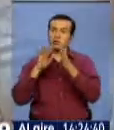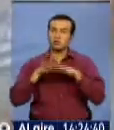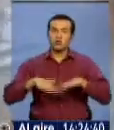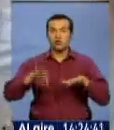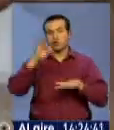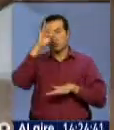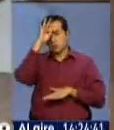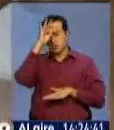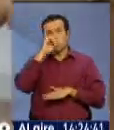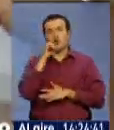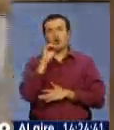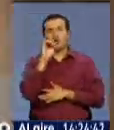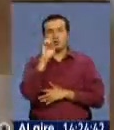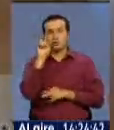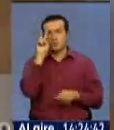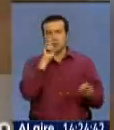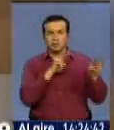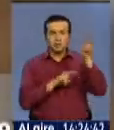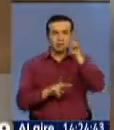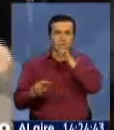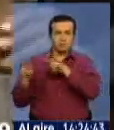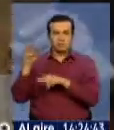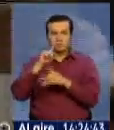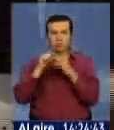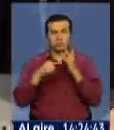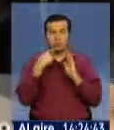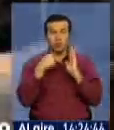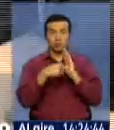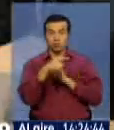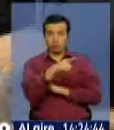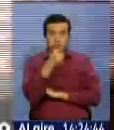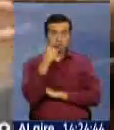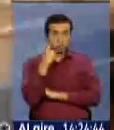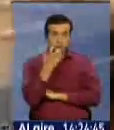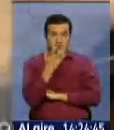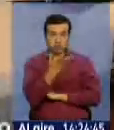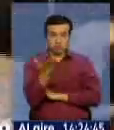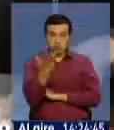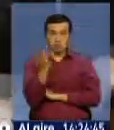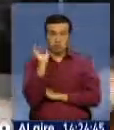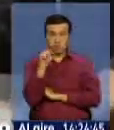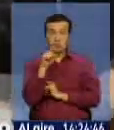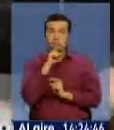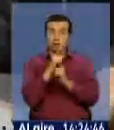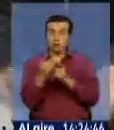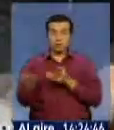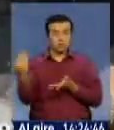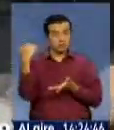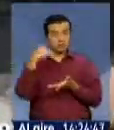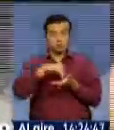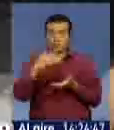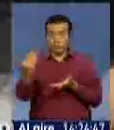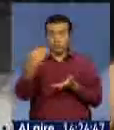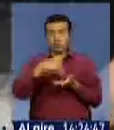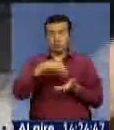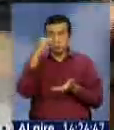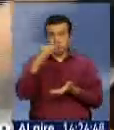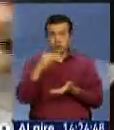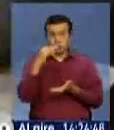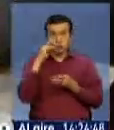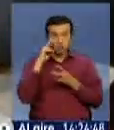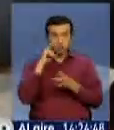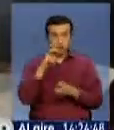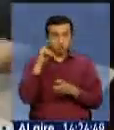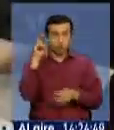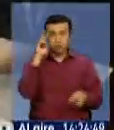Hospital José Carrasco Arteaga para verificar el stock. Cuando ustedes quieran, van a poder venir acá y van a poder hacer